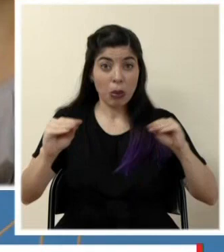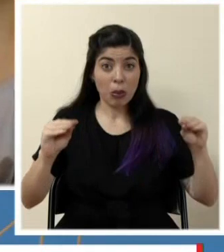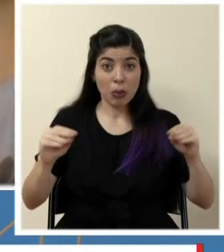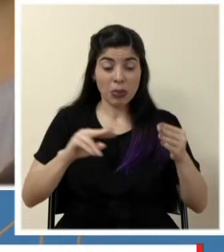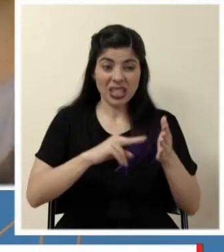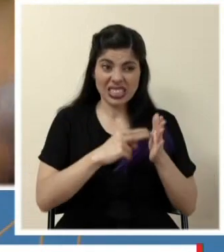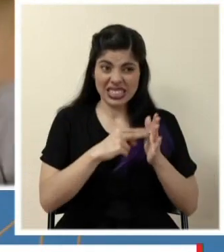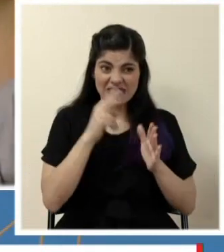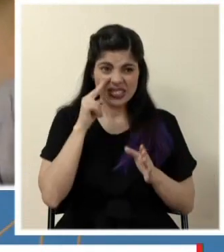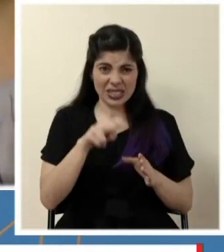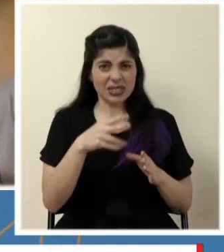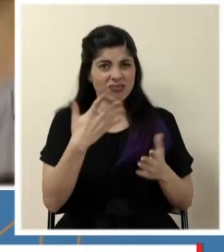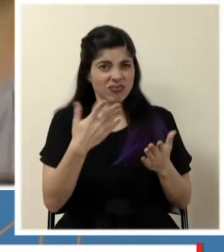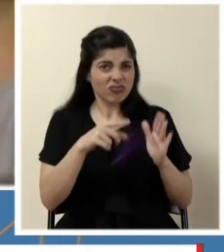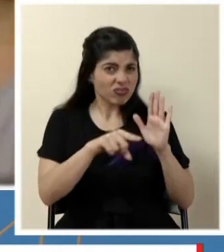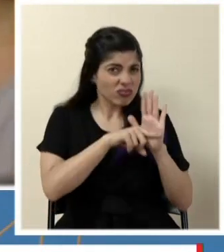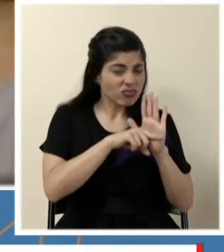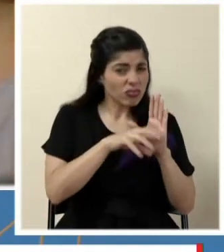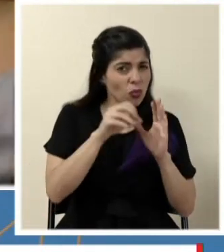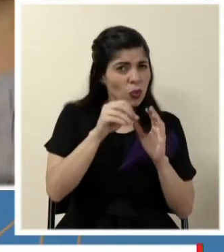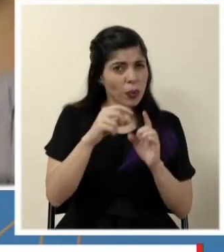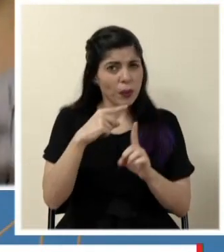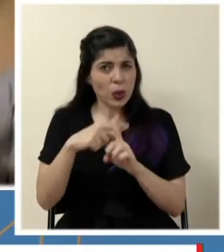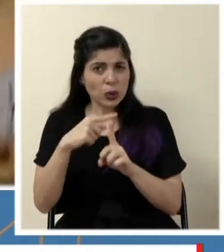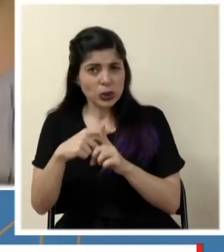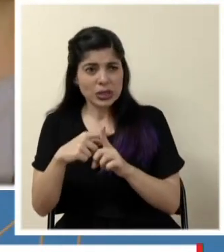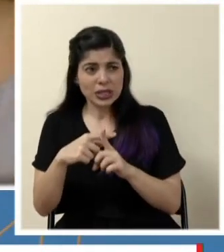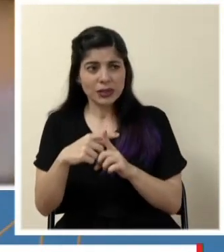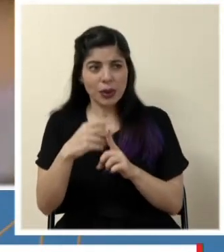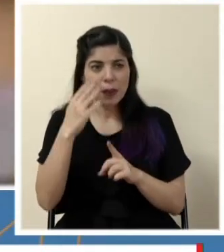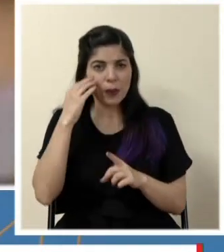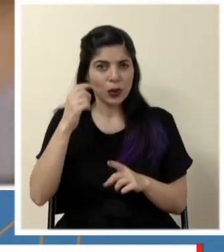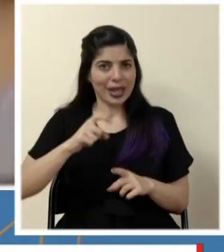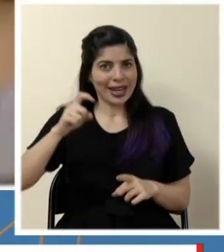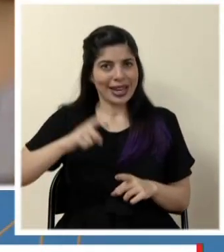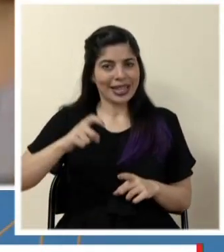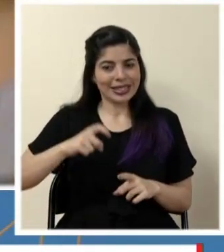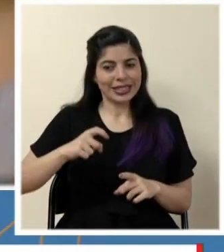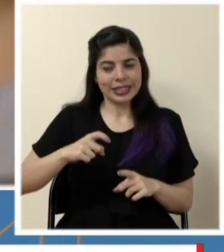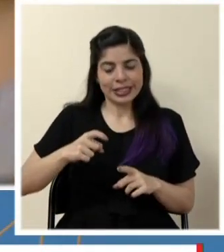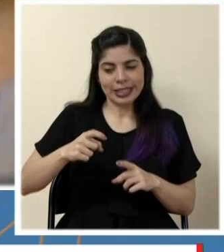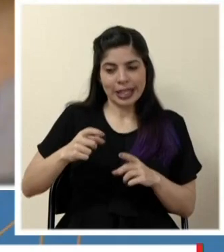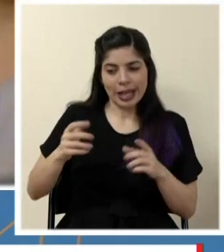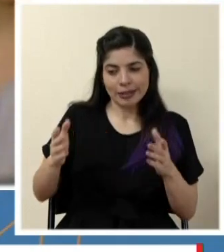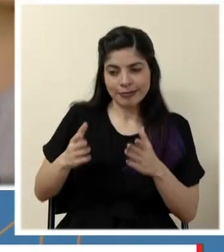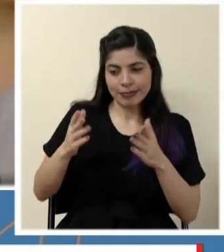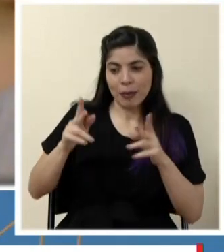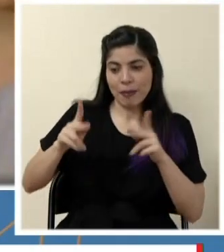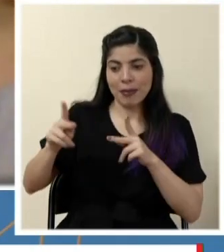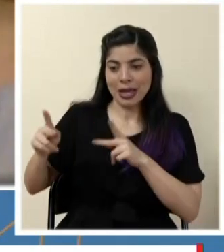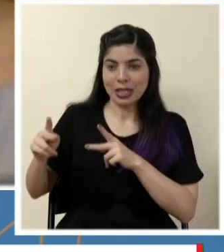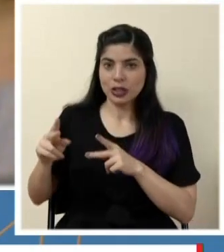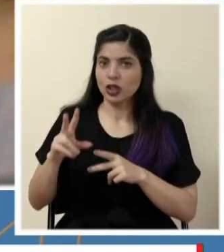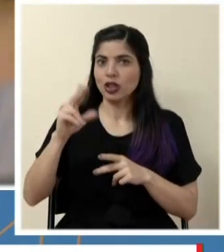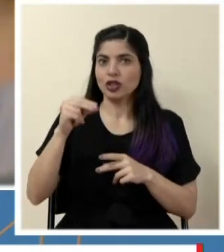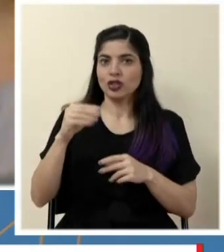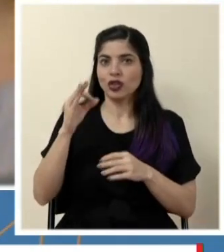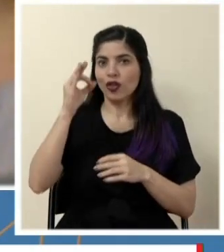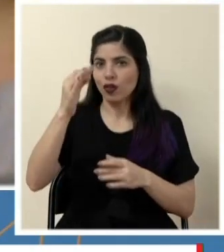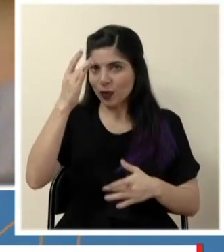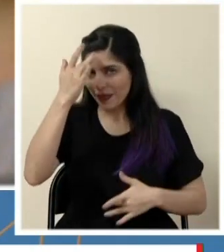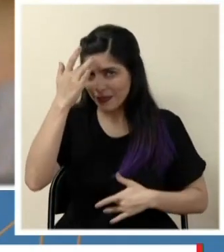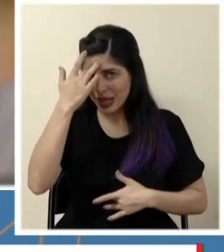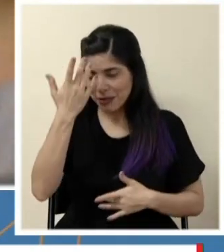como negativo o positivo en el sentido de la necesidad de generar una inmunidad en la población? Muchas gracias.